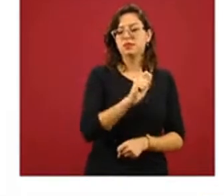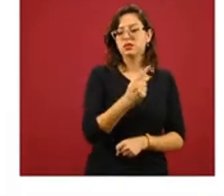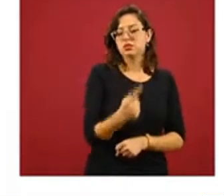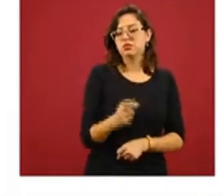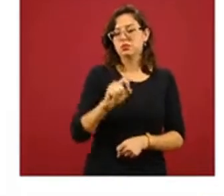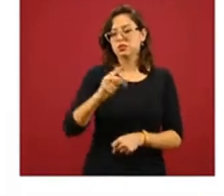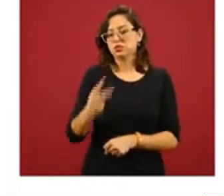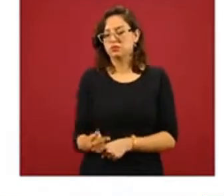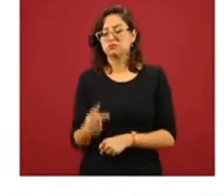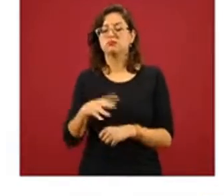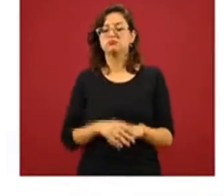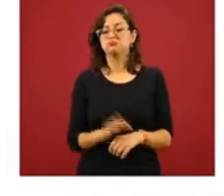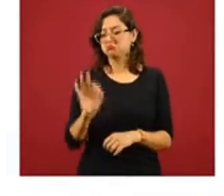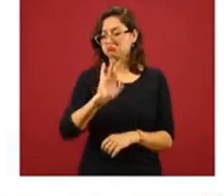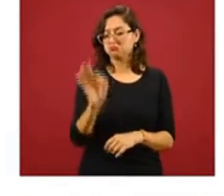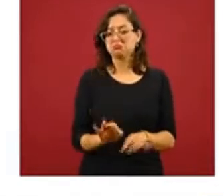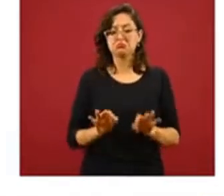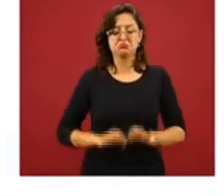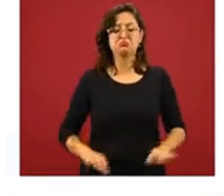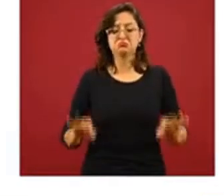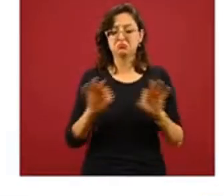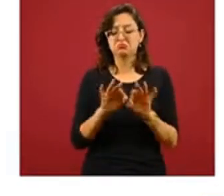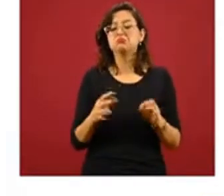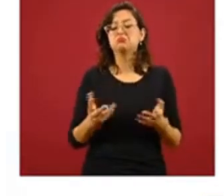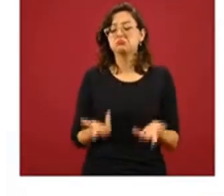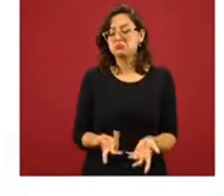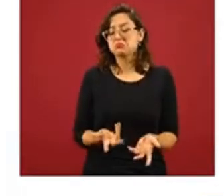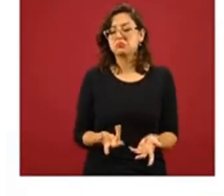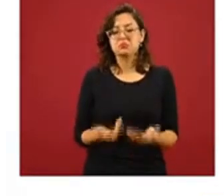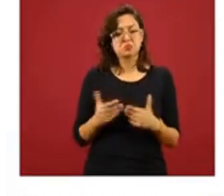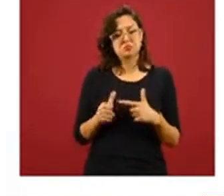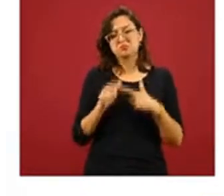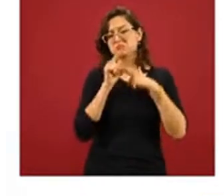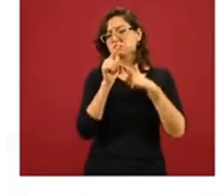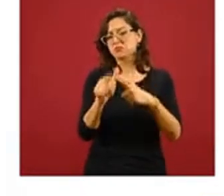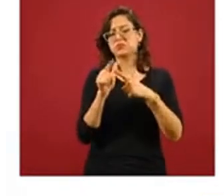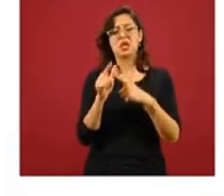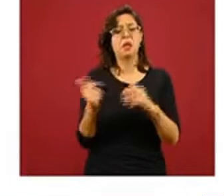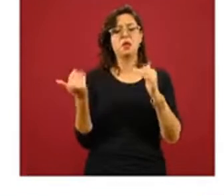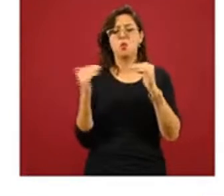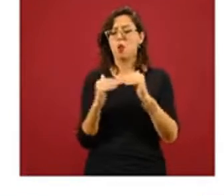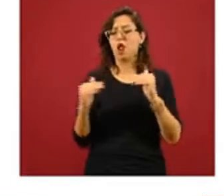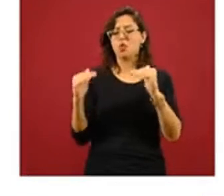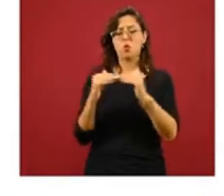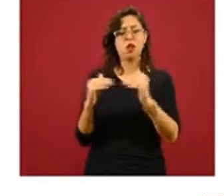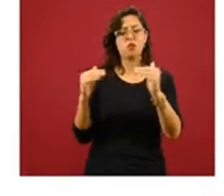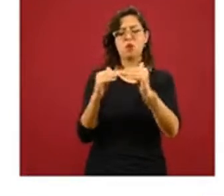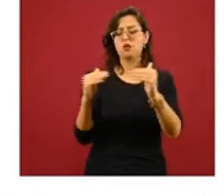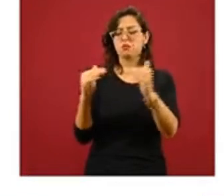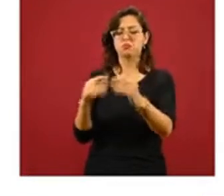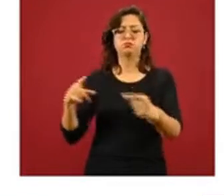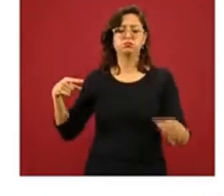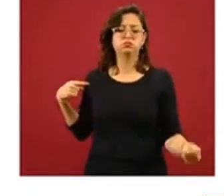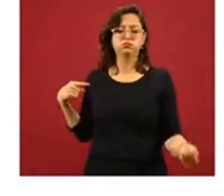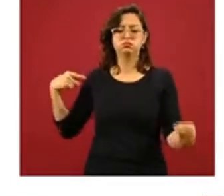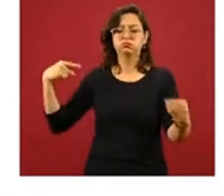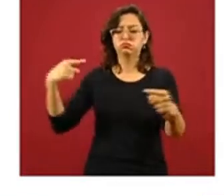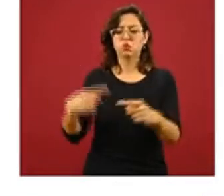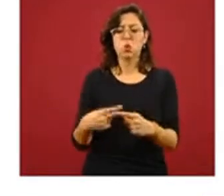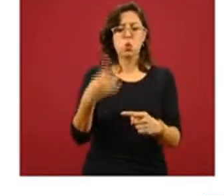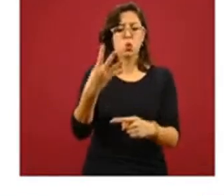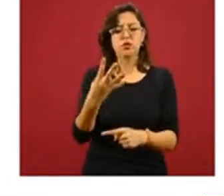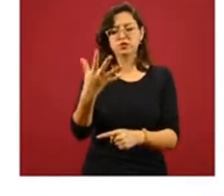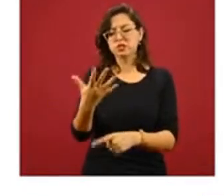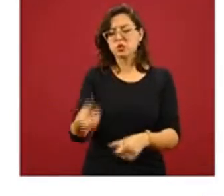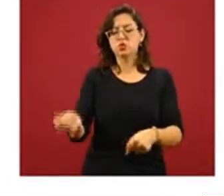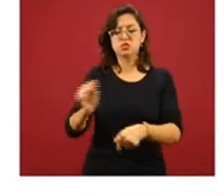un porcentaje importante, un porcentaje que se ha mantenido prácticamente estable en estas últimas 4 o 5